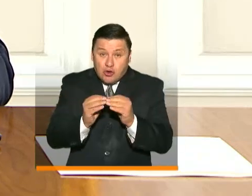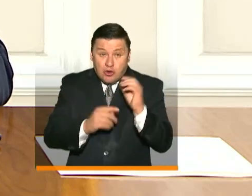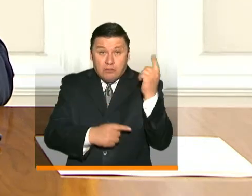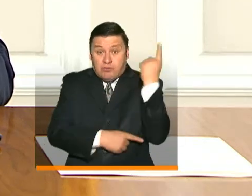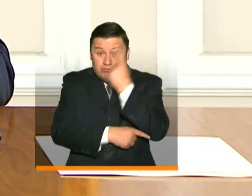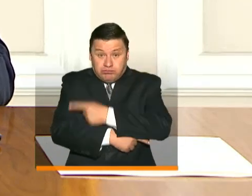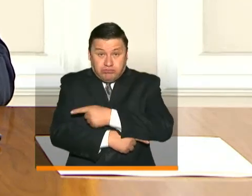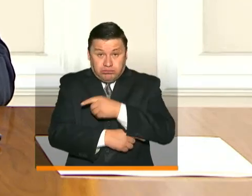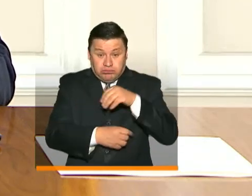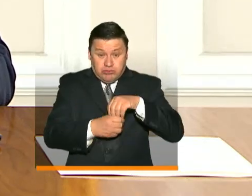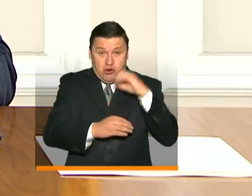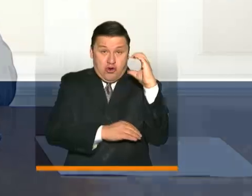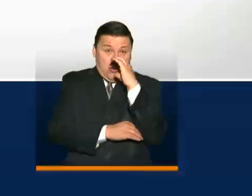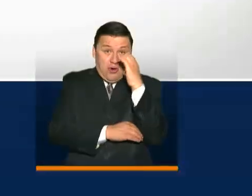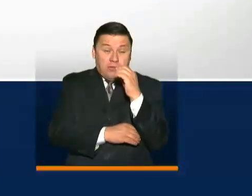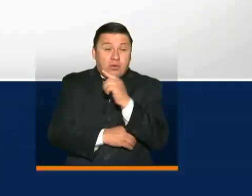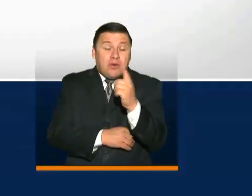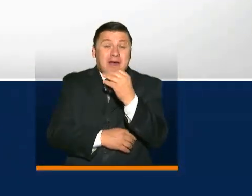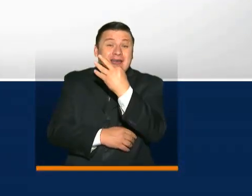Colombia a la fecha